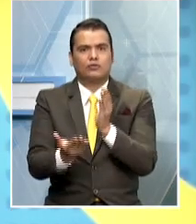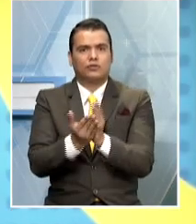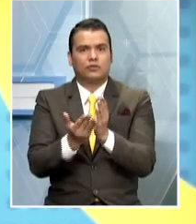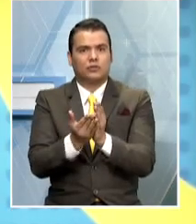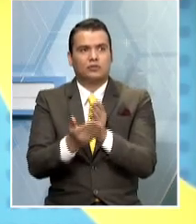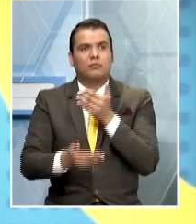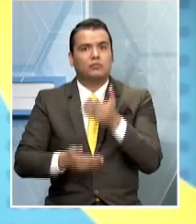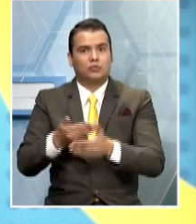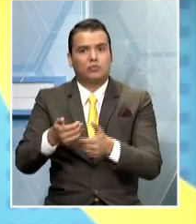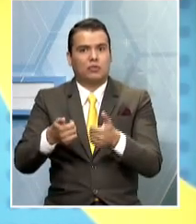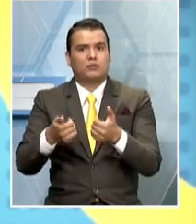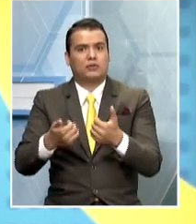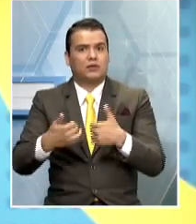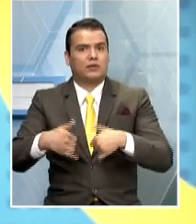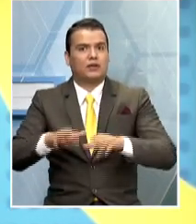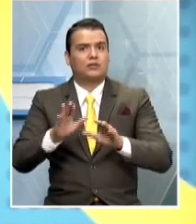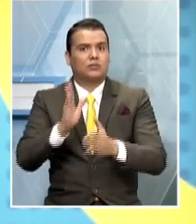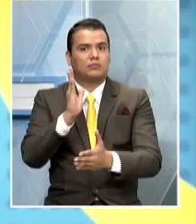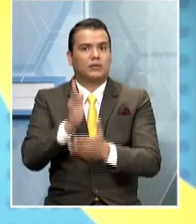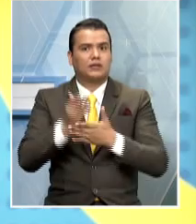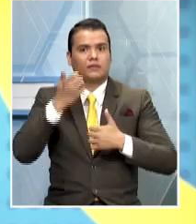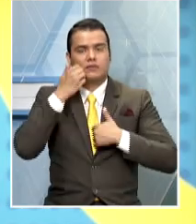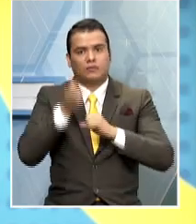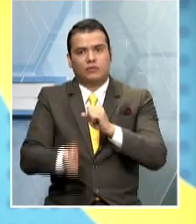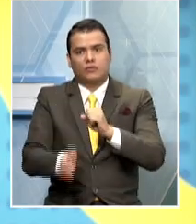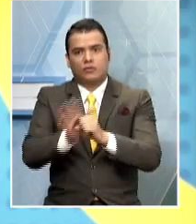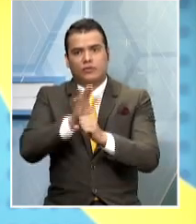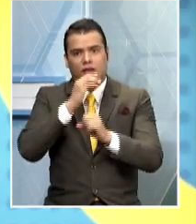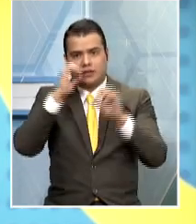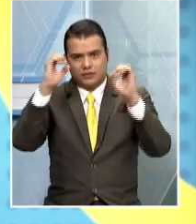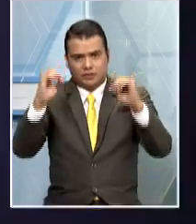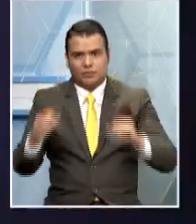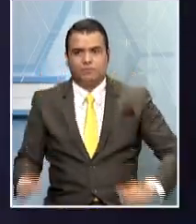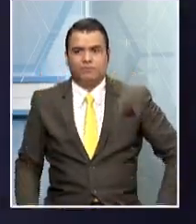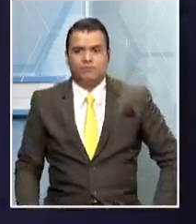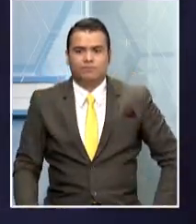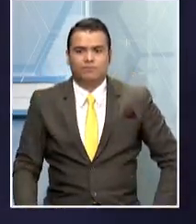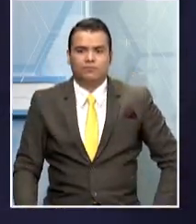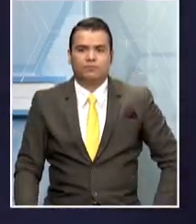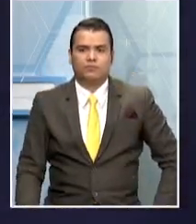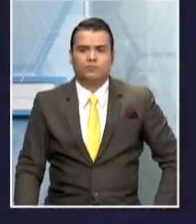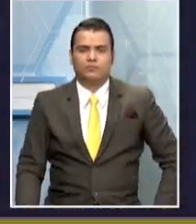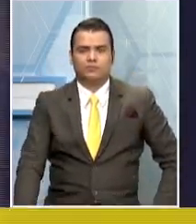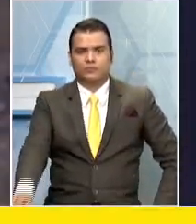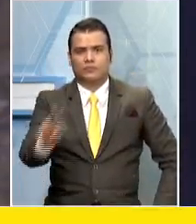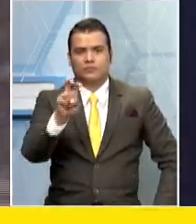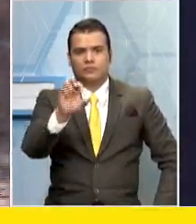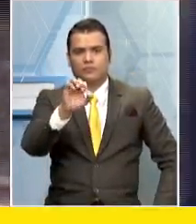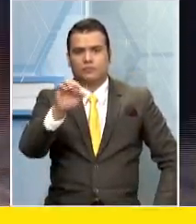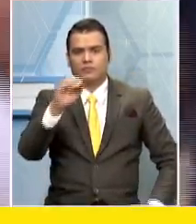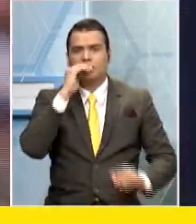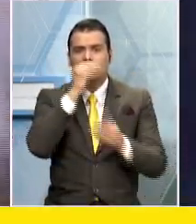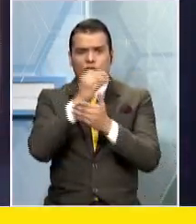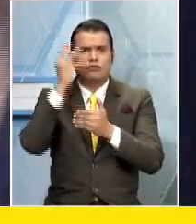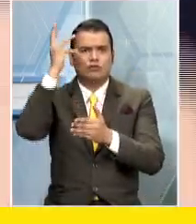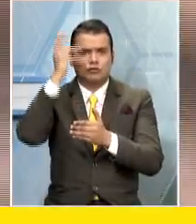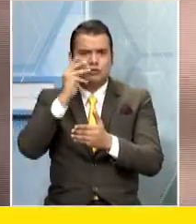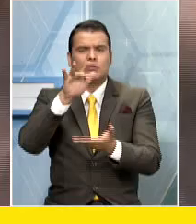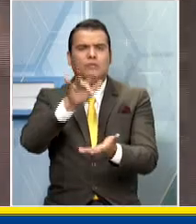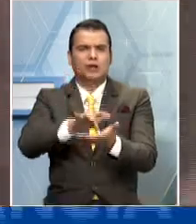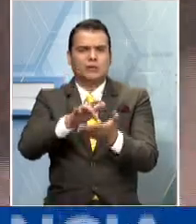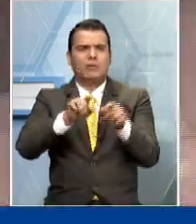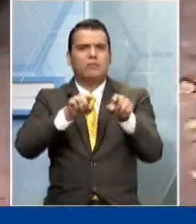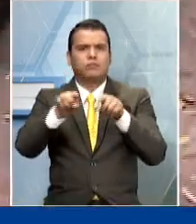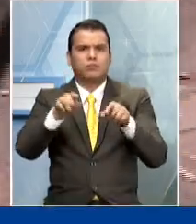balance es positivo pues no se ha reportado ningún caso de contagio 700 pequeños diariamente están asistiendo a